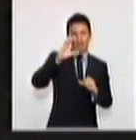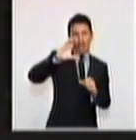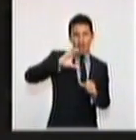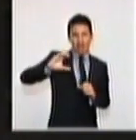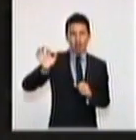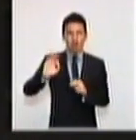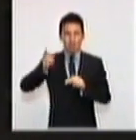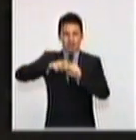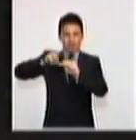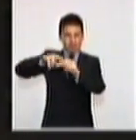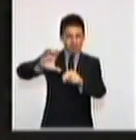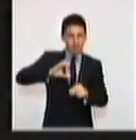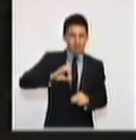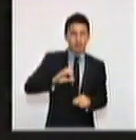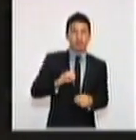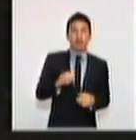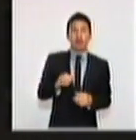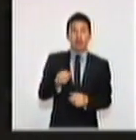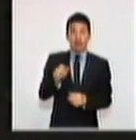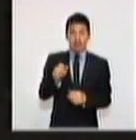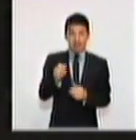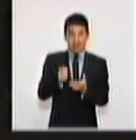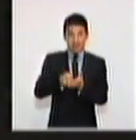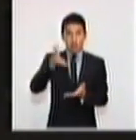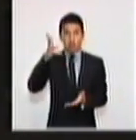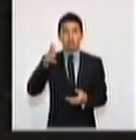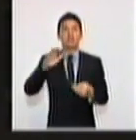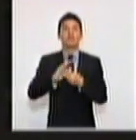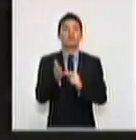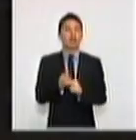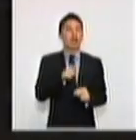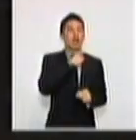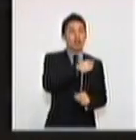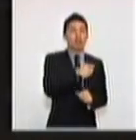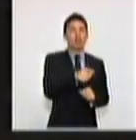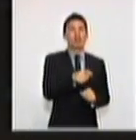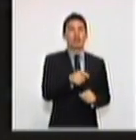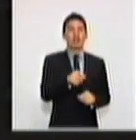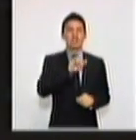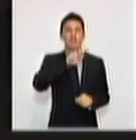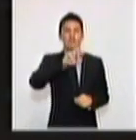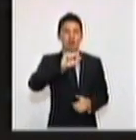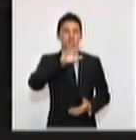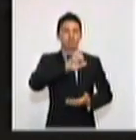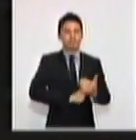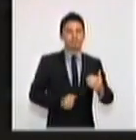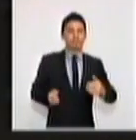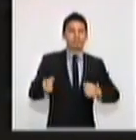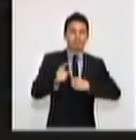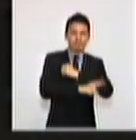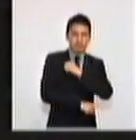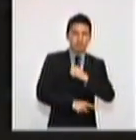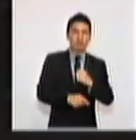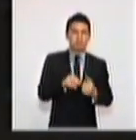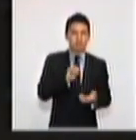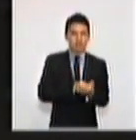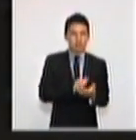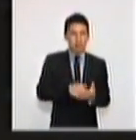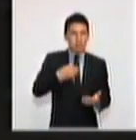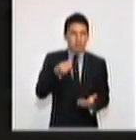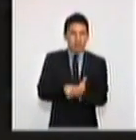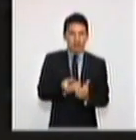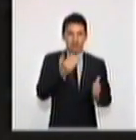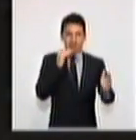Y los ricos de Colombia son los pobres rasos, a esos que les clavan un IVA confiscatorio como el que se paga, para poner un